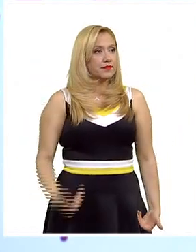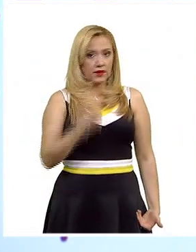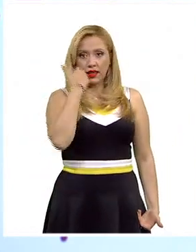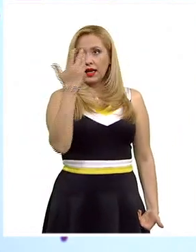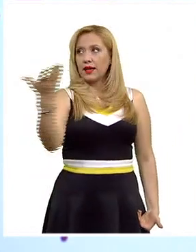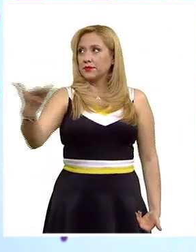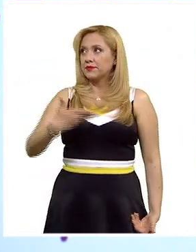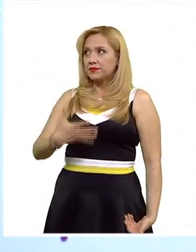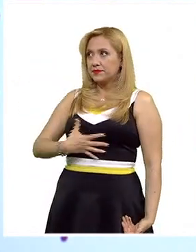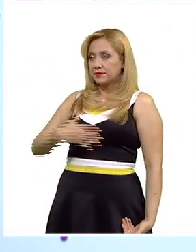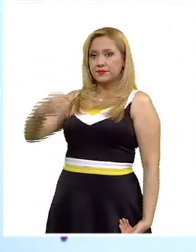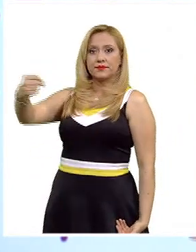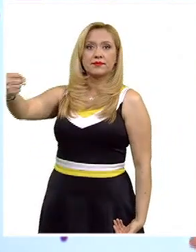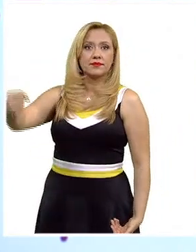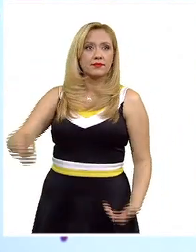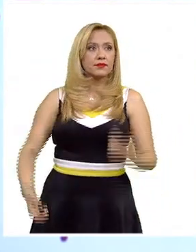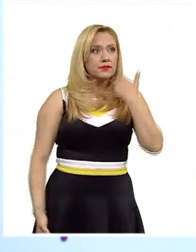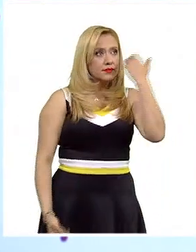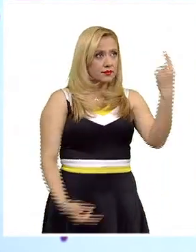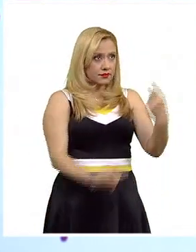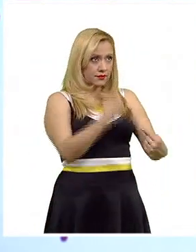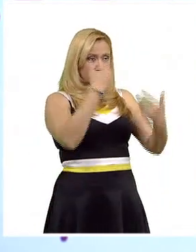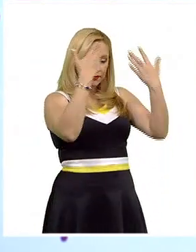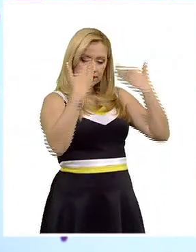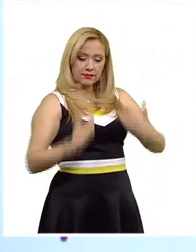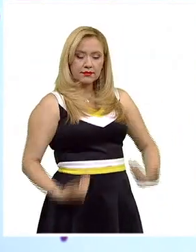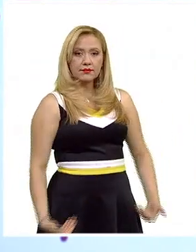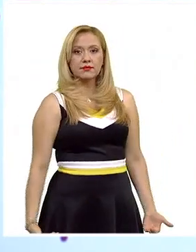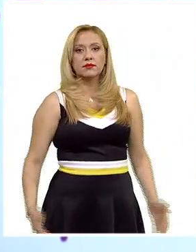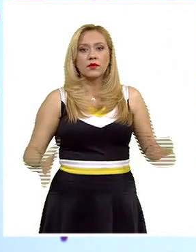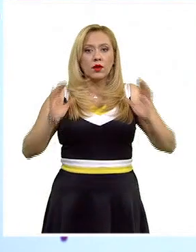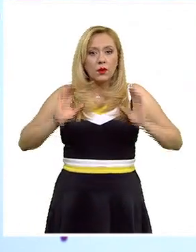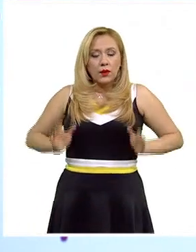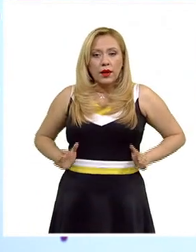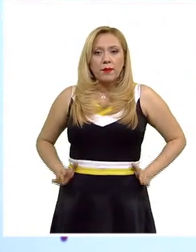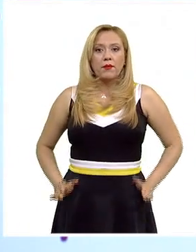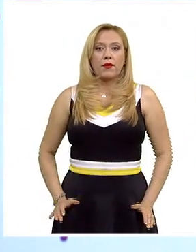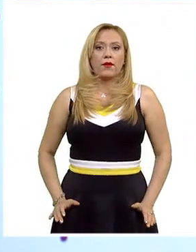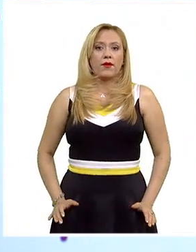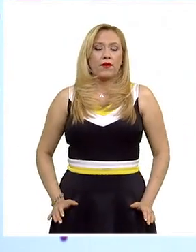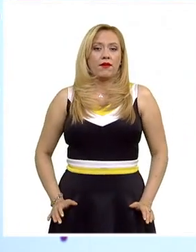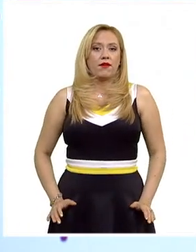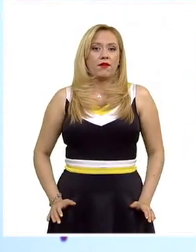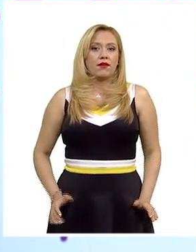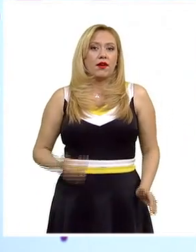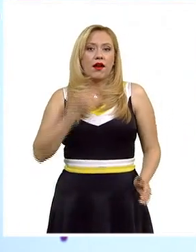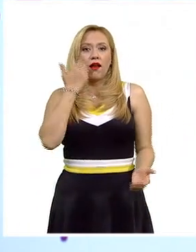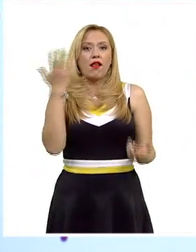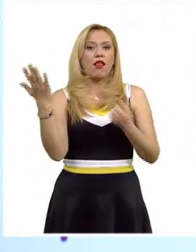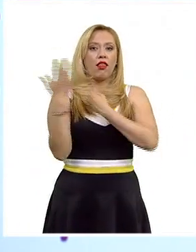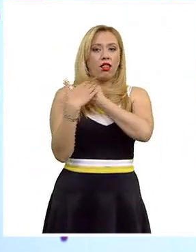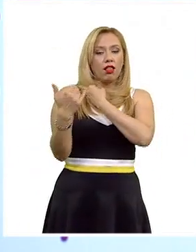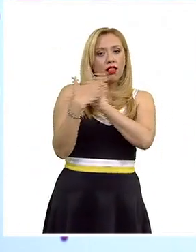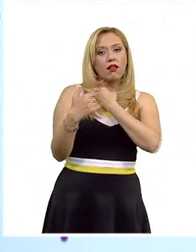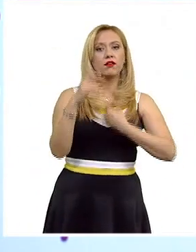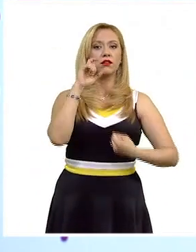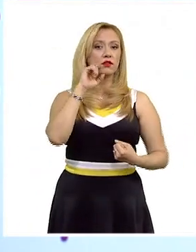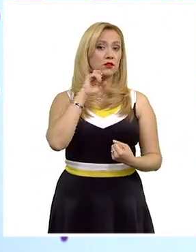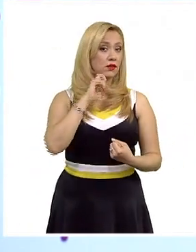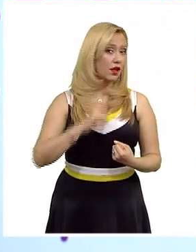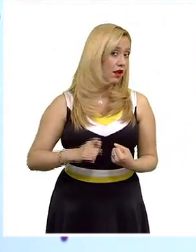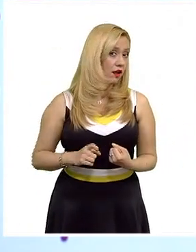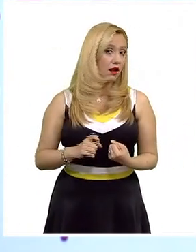tomarlo. Quien quiera hacer comentarios sobre su cuerpo, quiera hacer insinuaciones de tipo sexual que